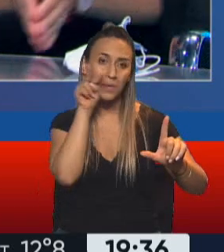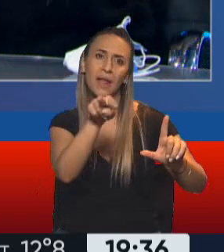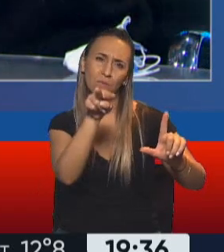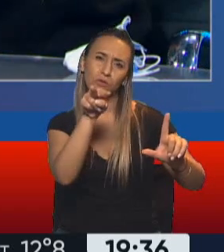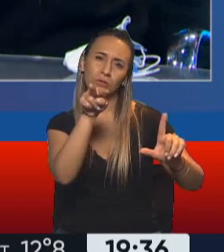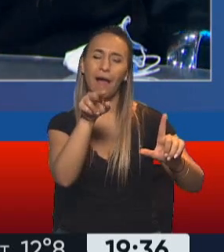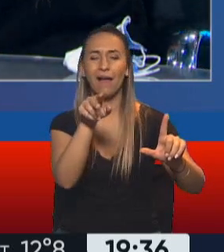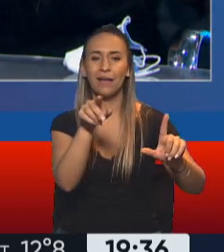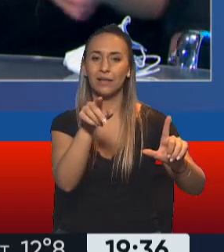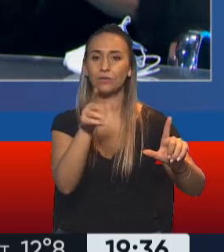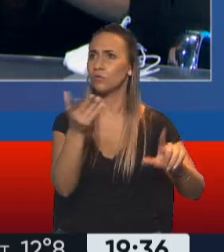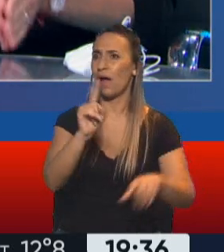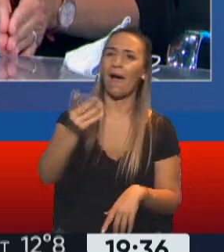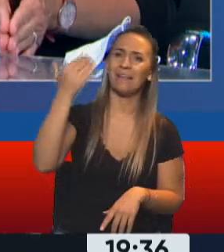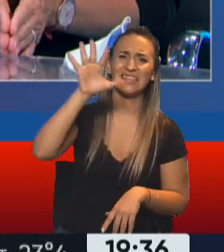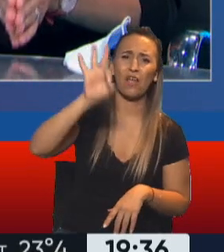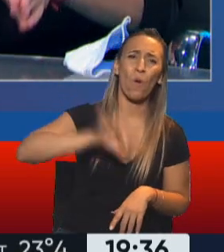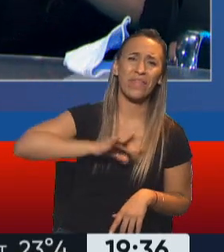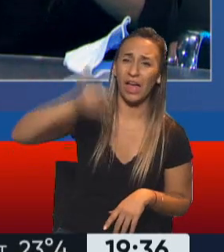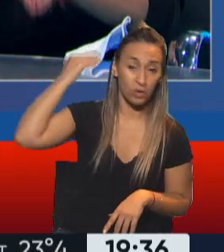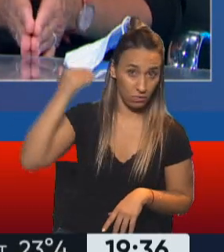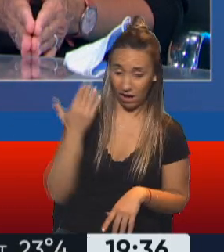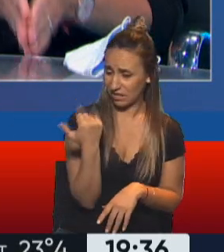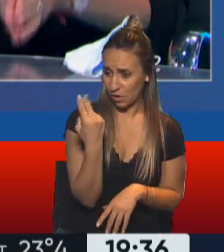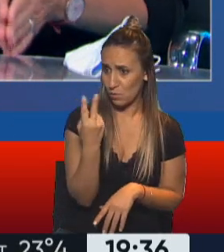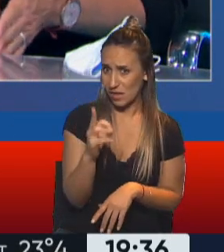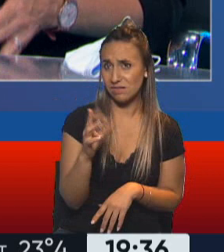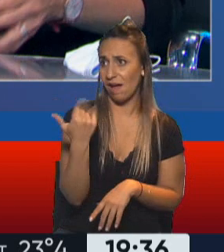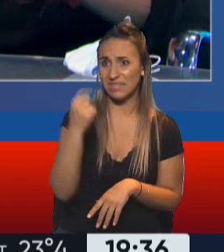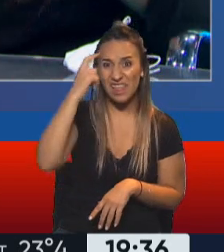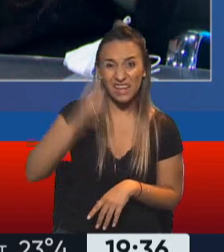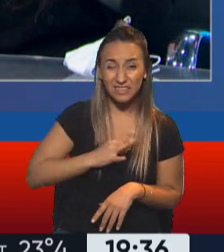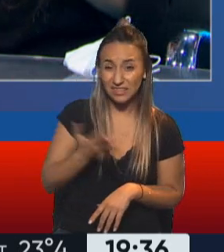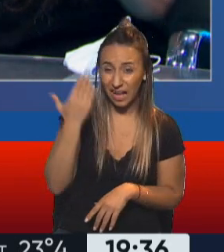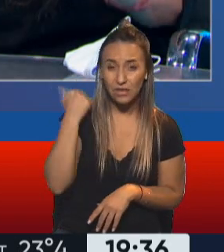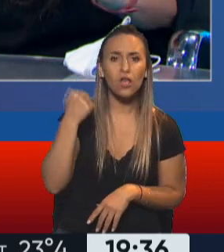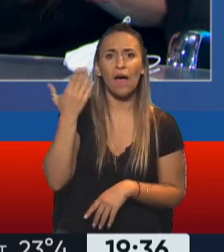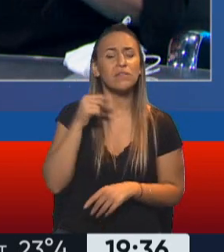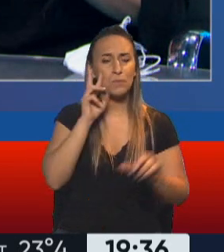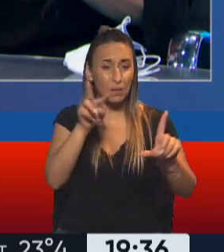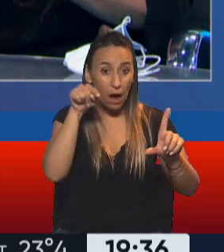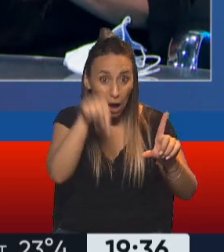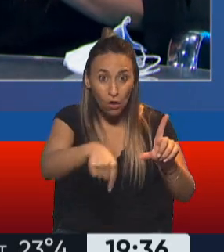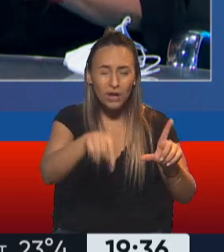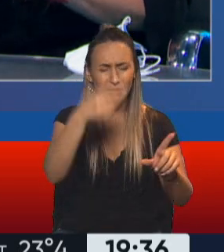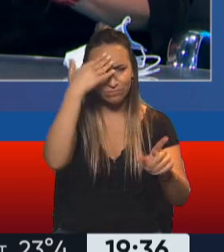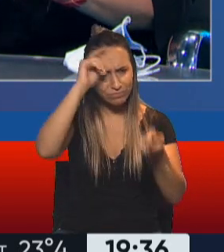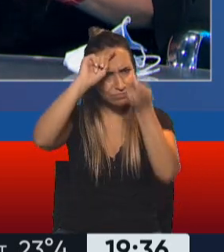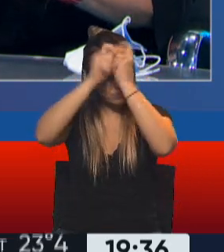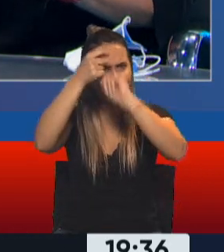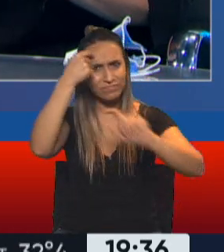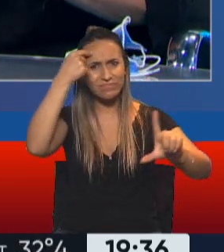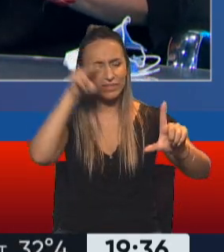y no hace 50 años, hace 20 años, hace 10 años, y que hoy nos parecen inaceptables. Esos son partes de los